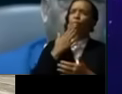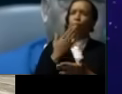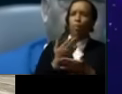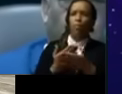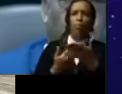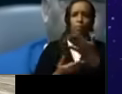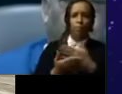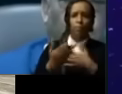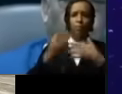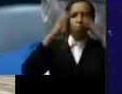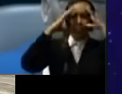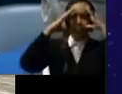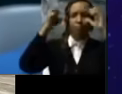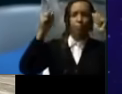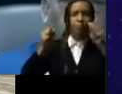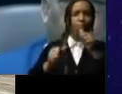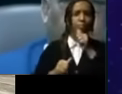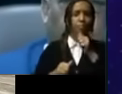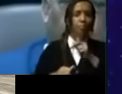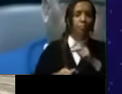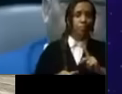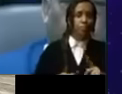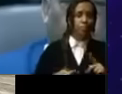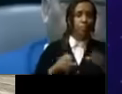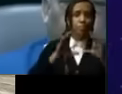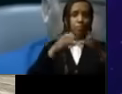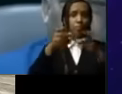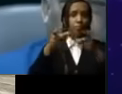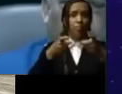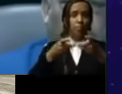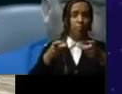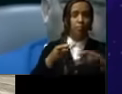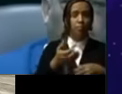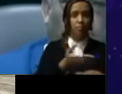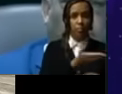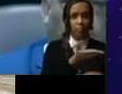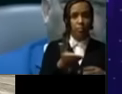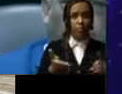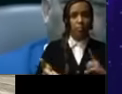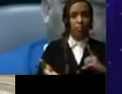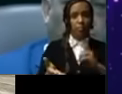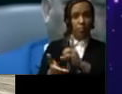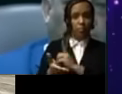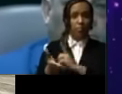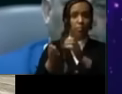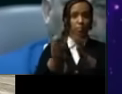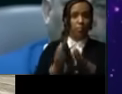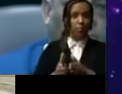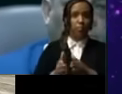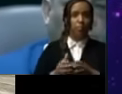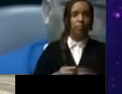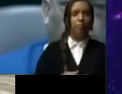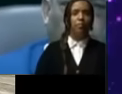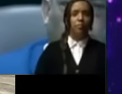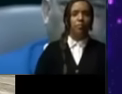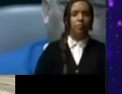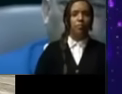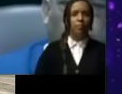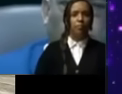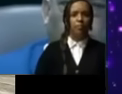directivo diputados y diputadas aprovecho este turno